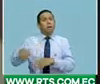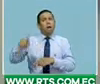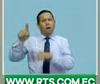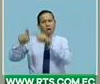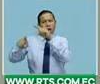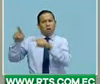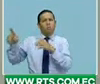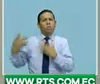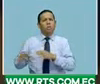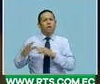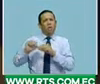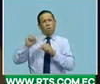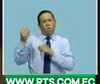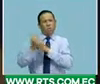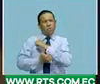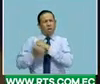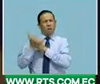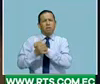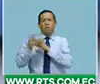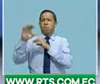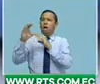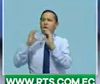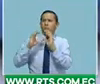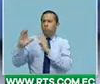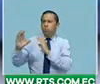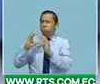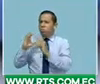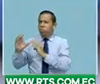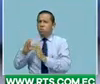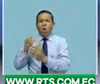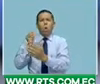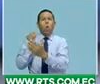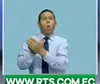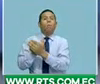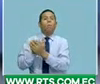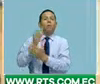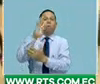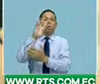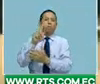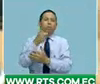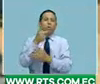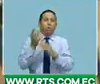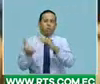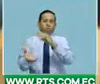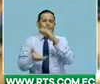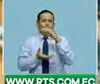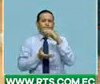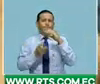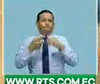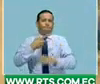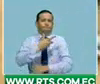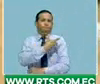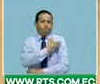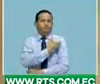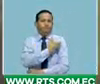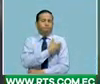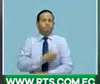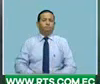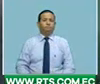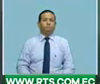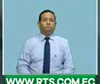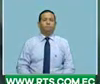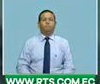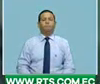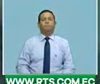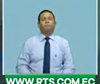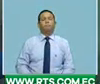farmacéuticas de escala mundial garantizan la compra de al menos 4 millones de dosis, informó Sofía Vintimilla.